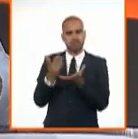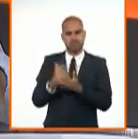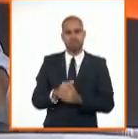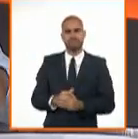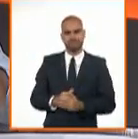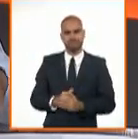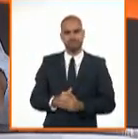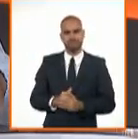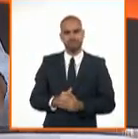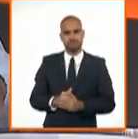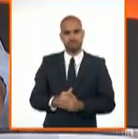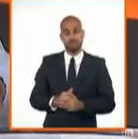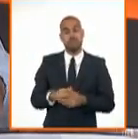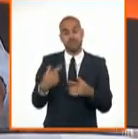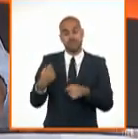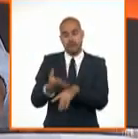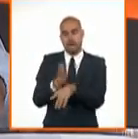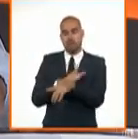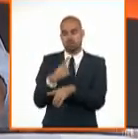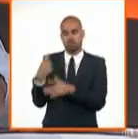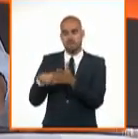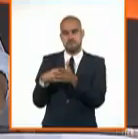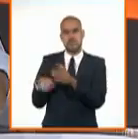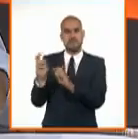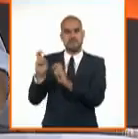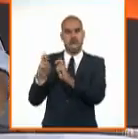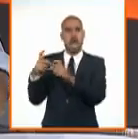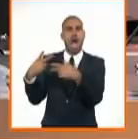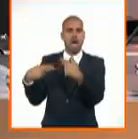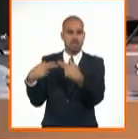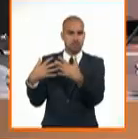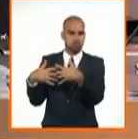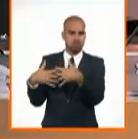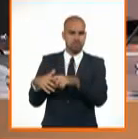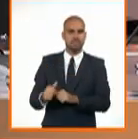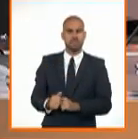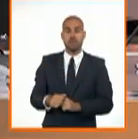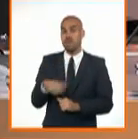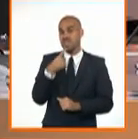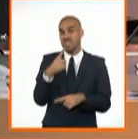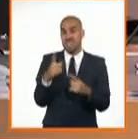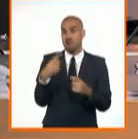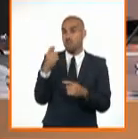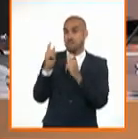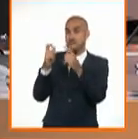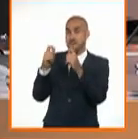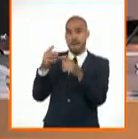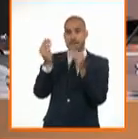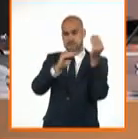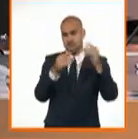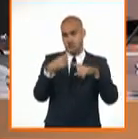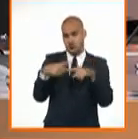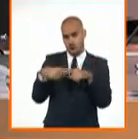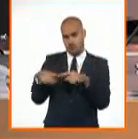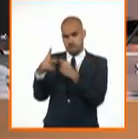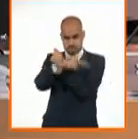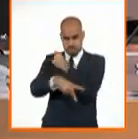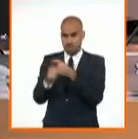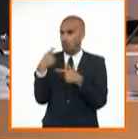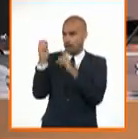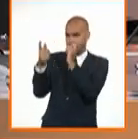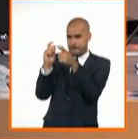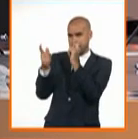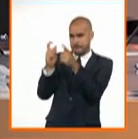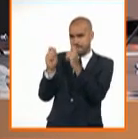talleres que son prolongados es a esa necesidad de tener que importar piezas porque nuestra capacidad tecnológica